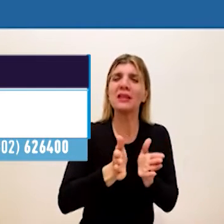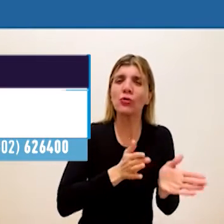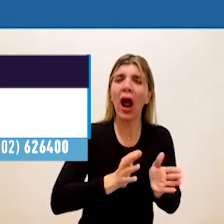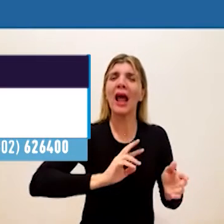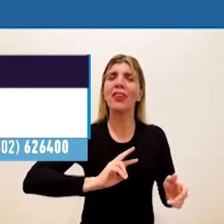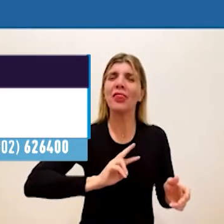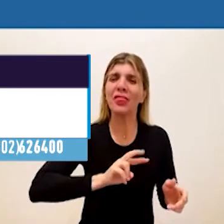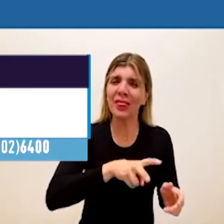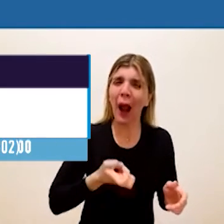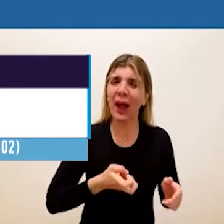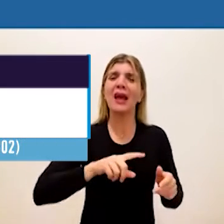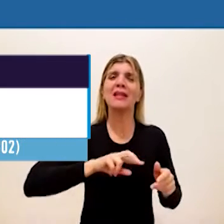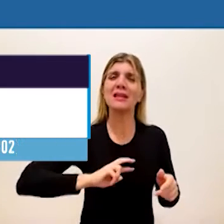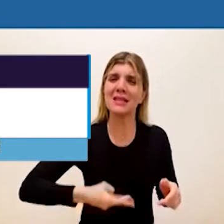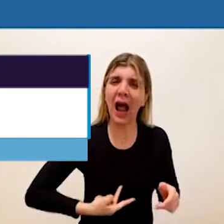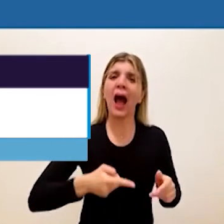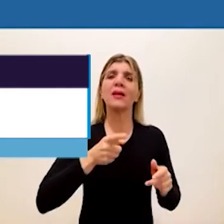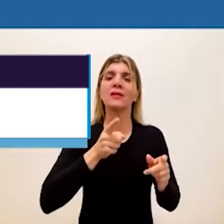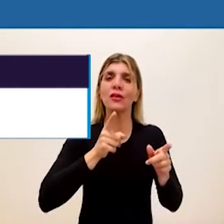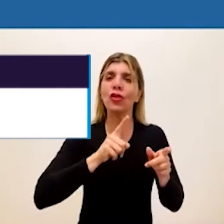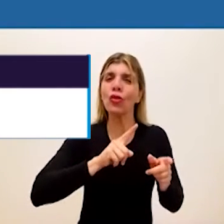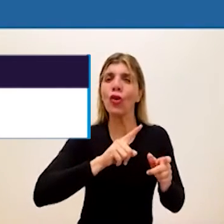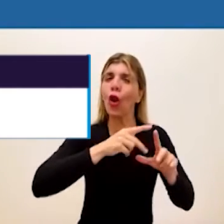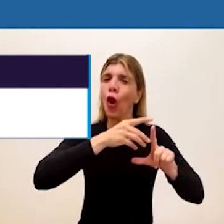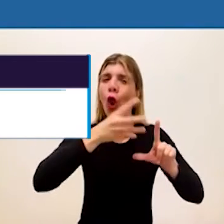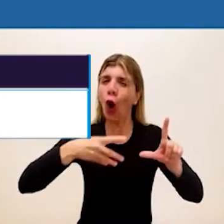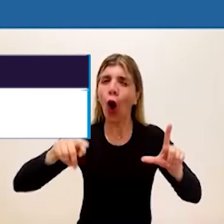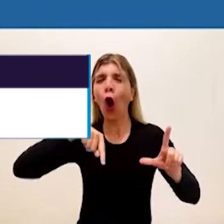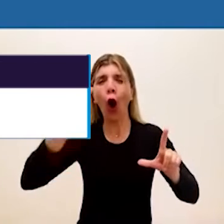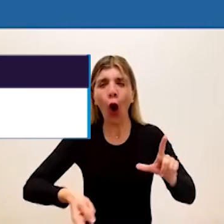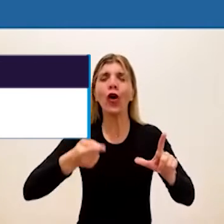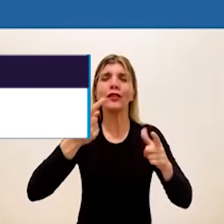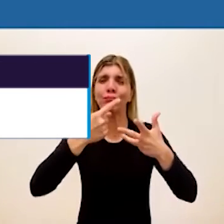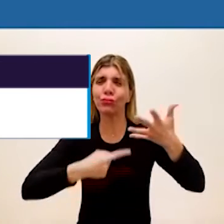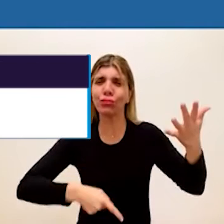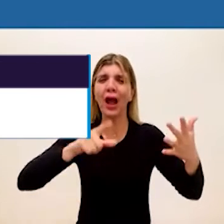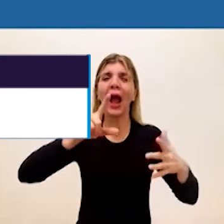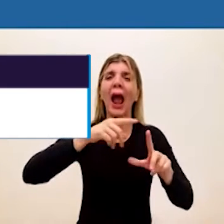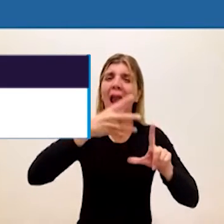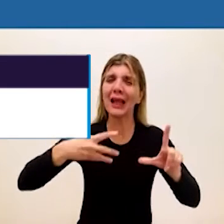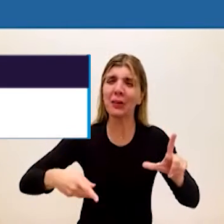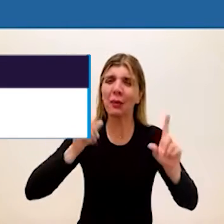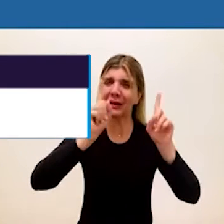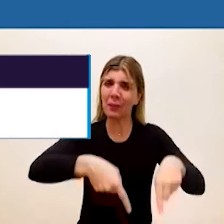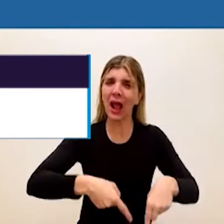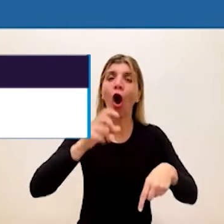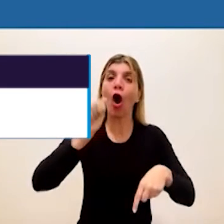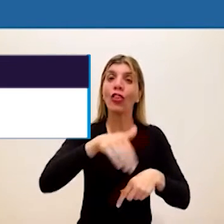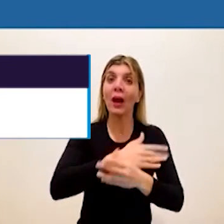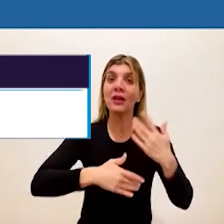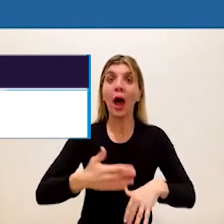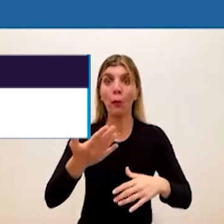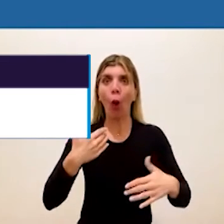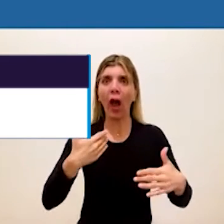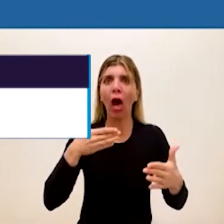mirada no solo en una cuestión puramente biologicista o médica, sino también en la situación económica y